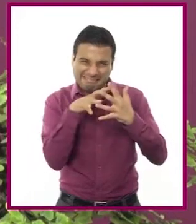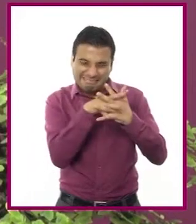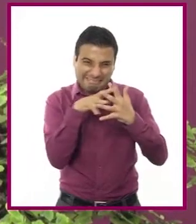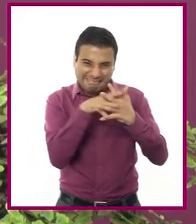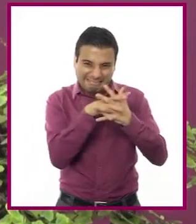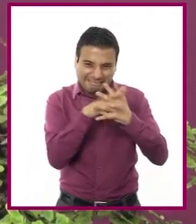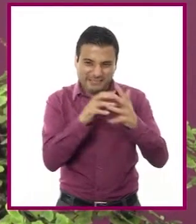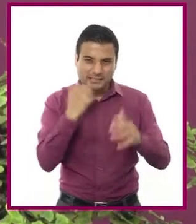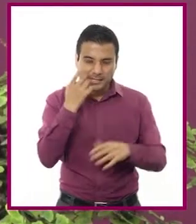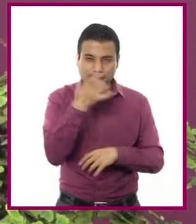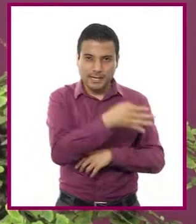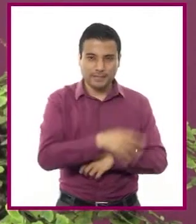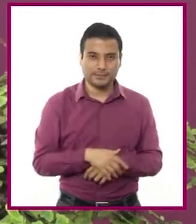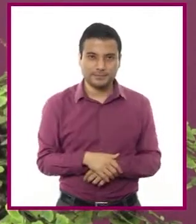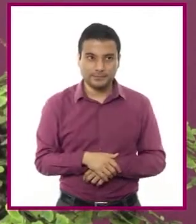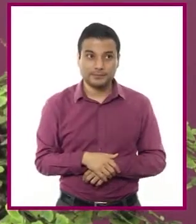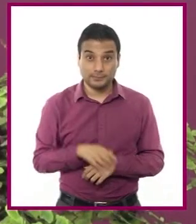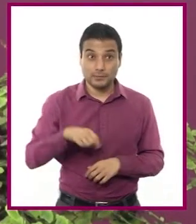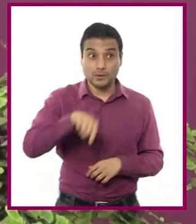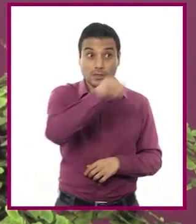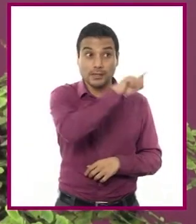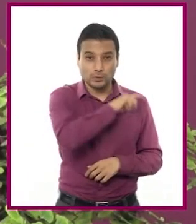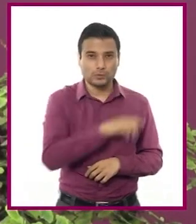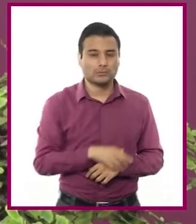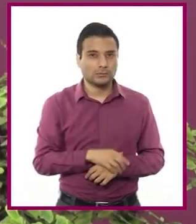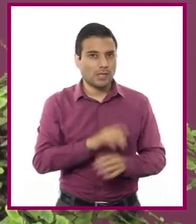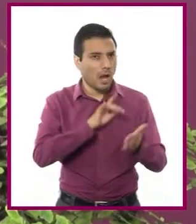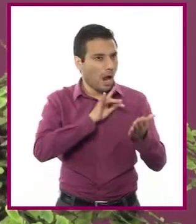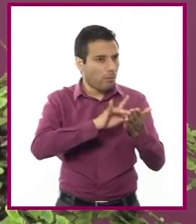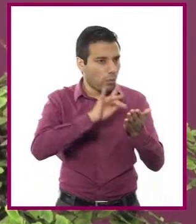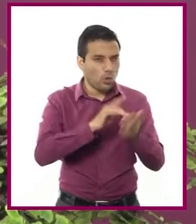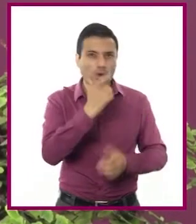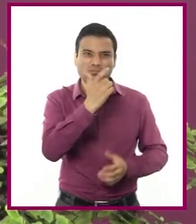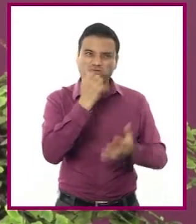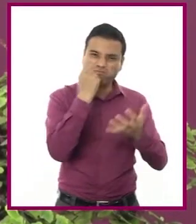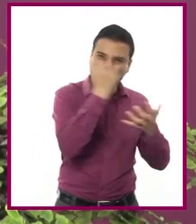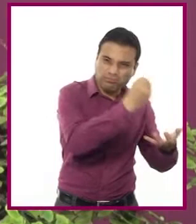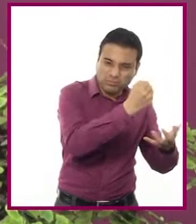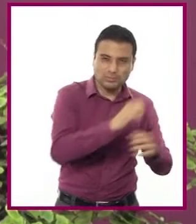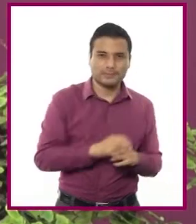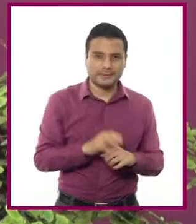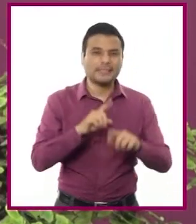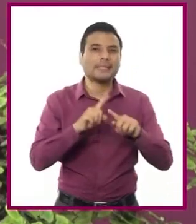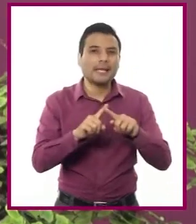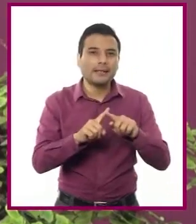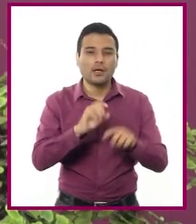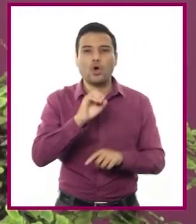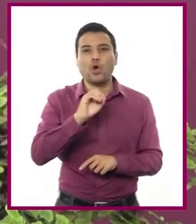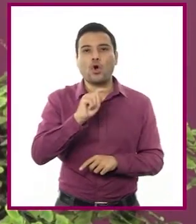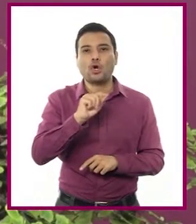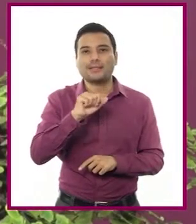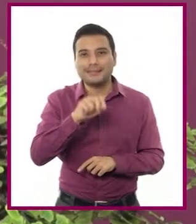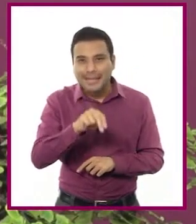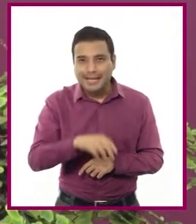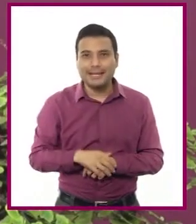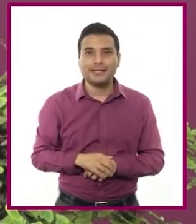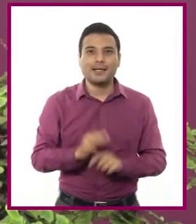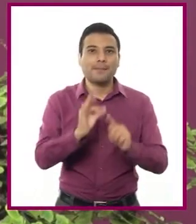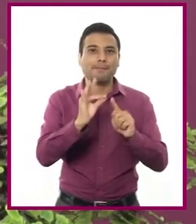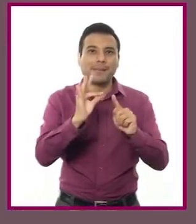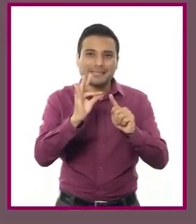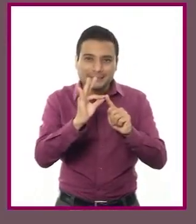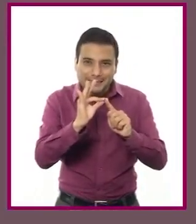contrarrevolucionarias, que recibían importantes apoyos militares y económicos de los miembros de la OTAN y otros aliados como Pakistán y Arabia